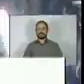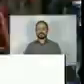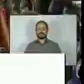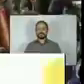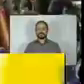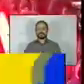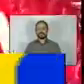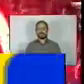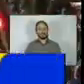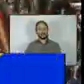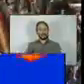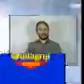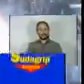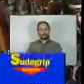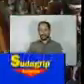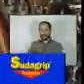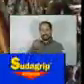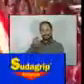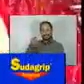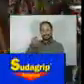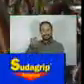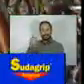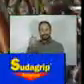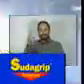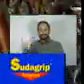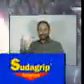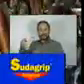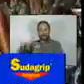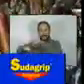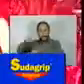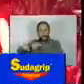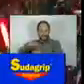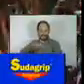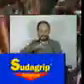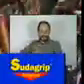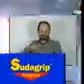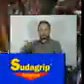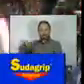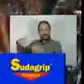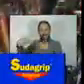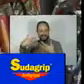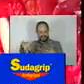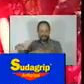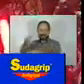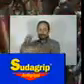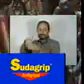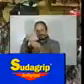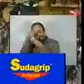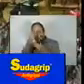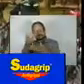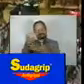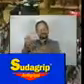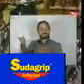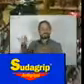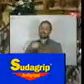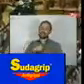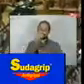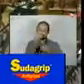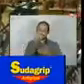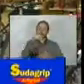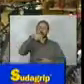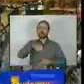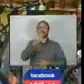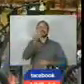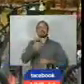Bueno, Roxana, ya escuchábamos palabras de ciclistas salvadoreños que participan de esta actividad. Les repito, amigo televidente, hoy el Día